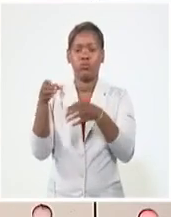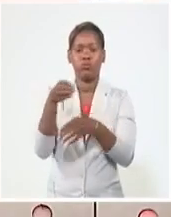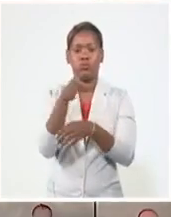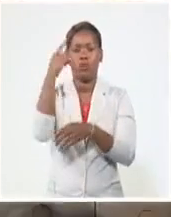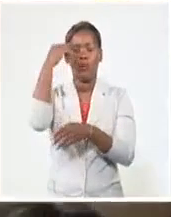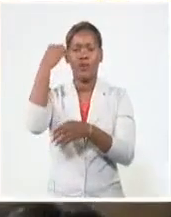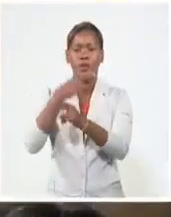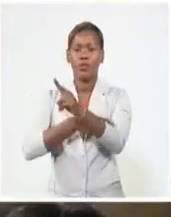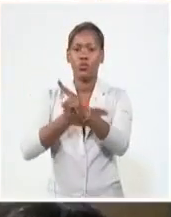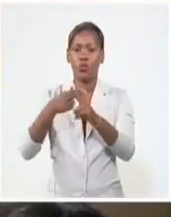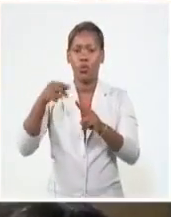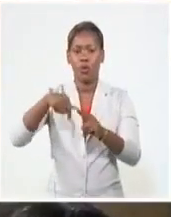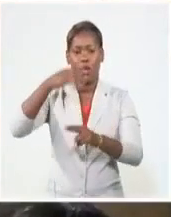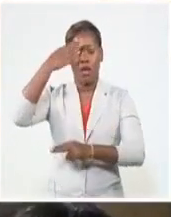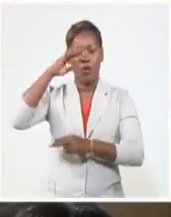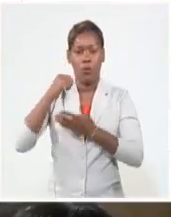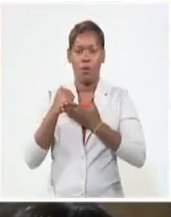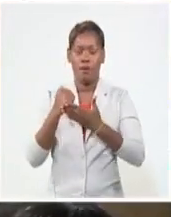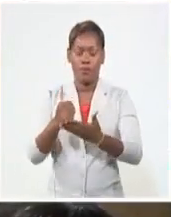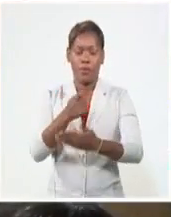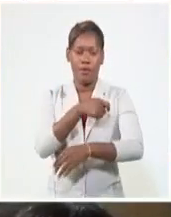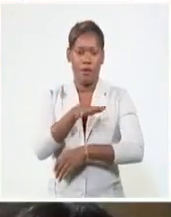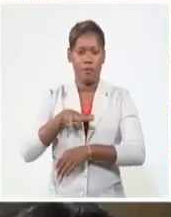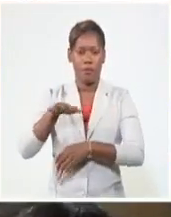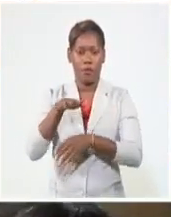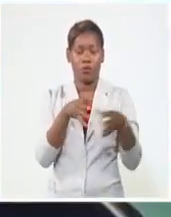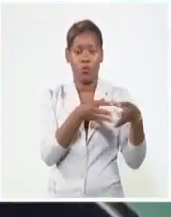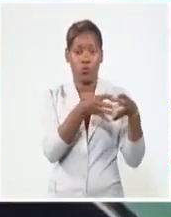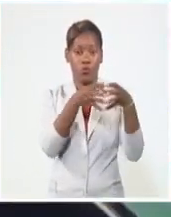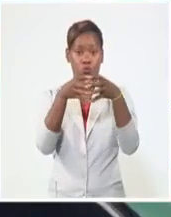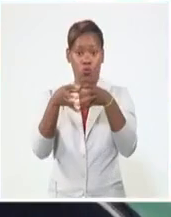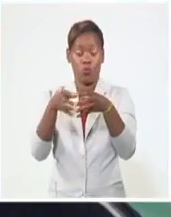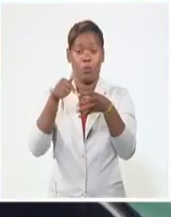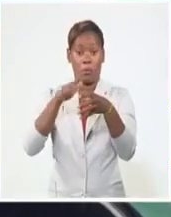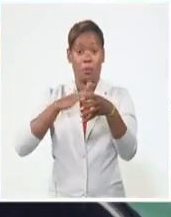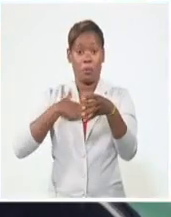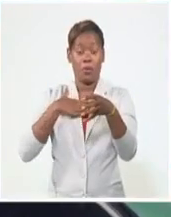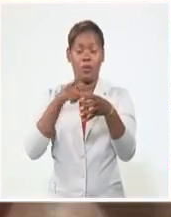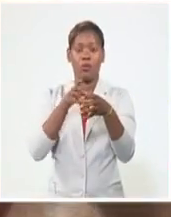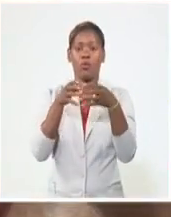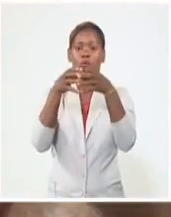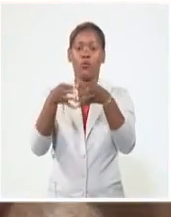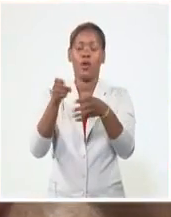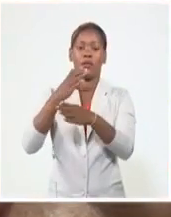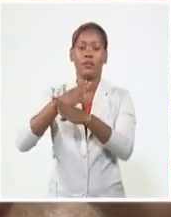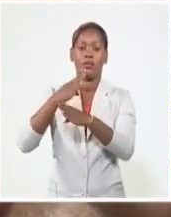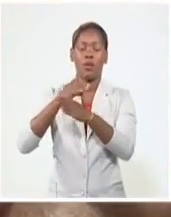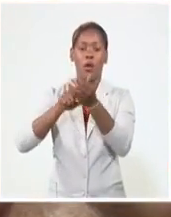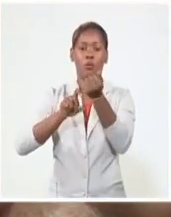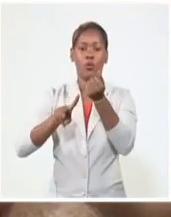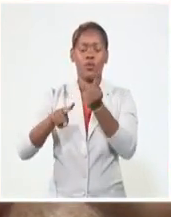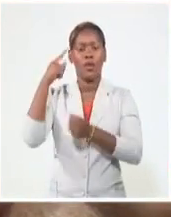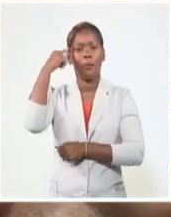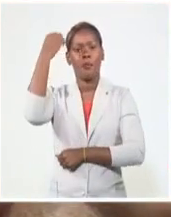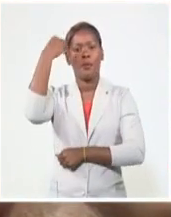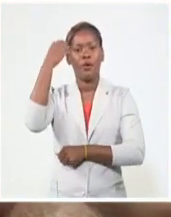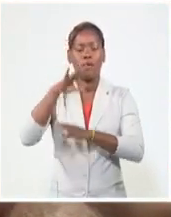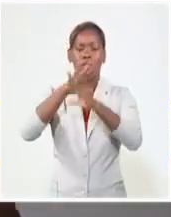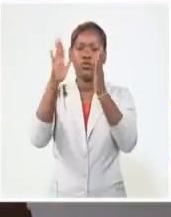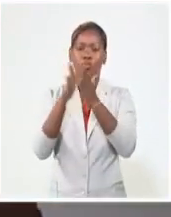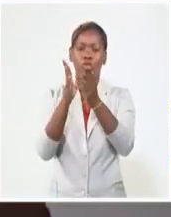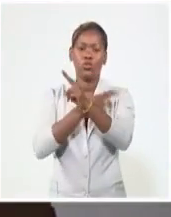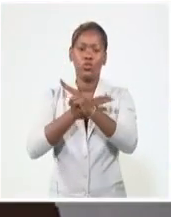cubana. Una delegación del Partido Comunista de Portugal está en Santiago de Cuba para conocer más sobre la realidad